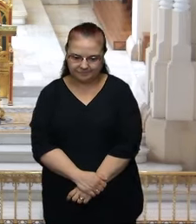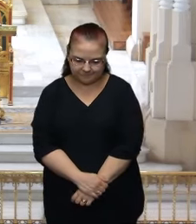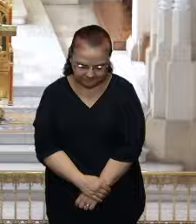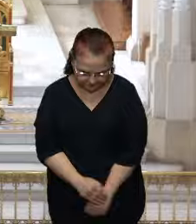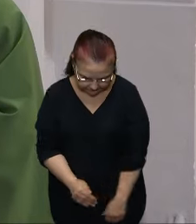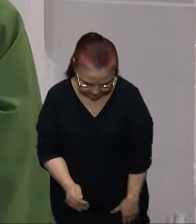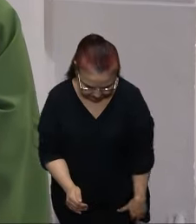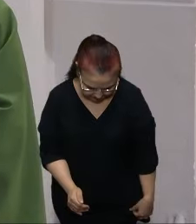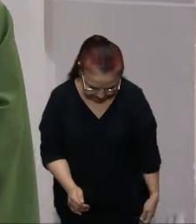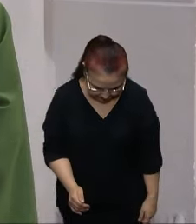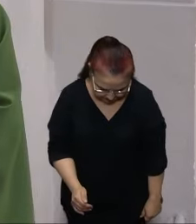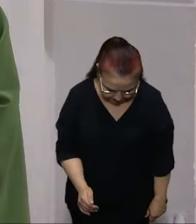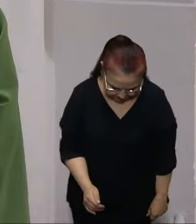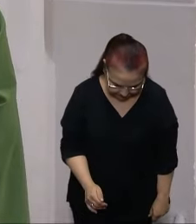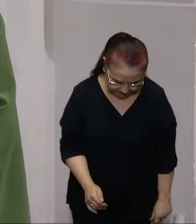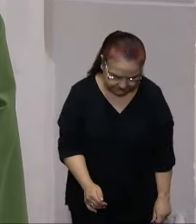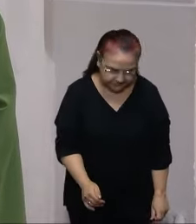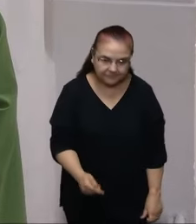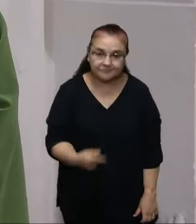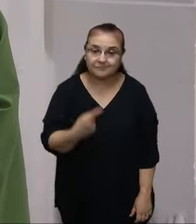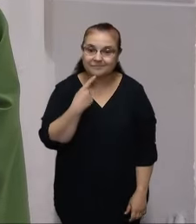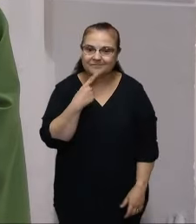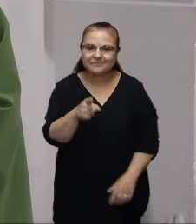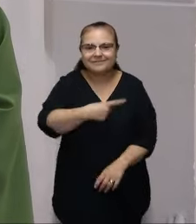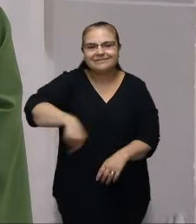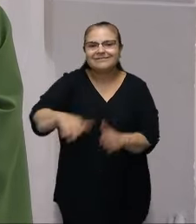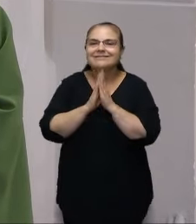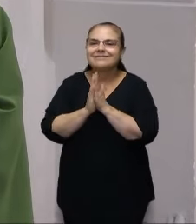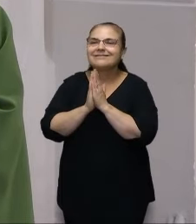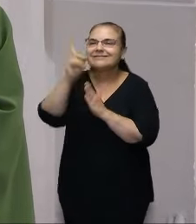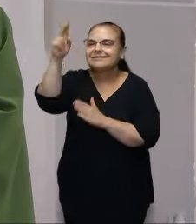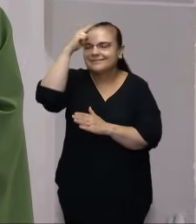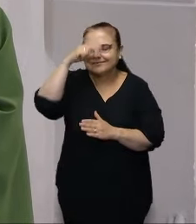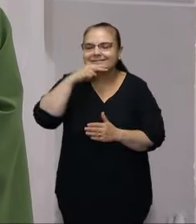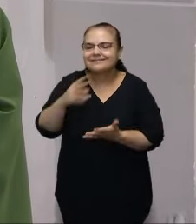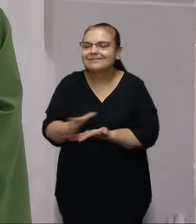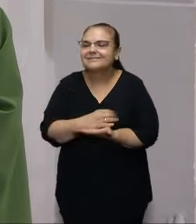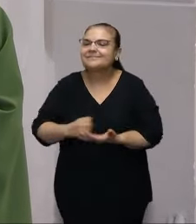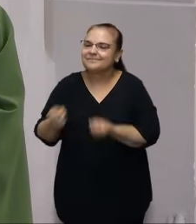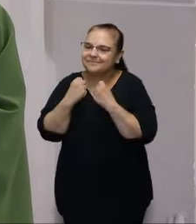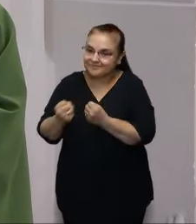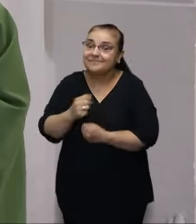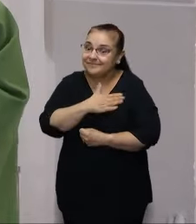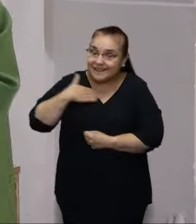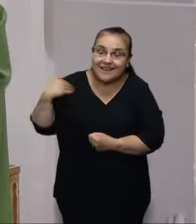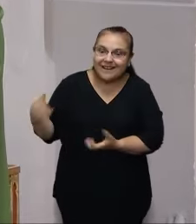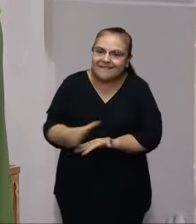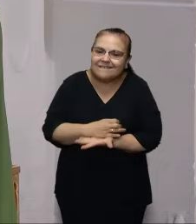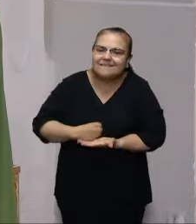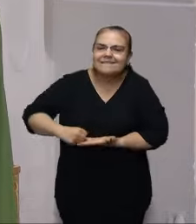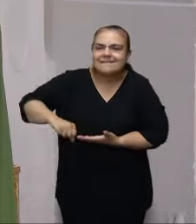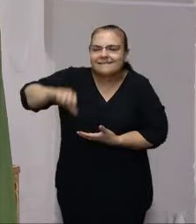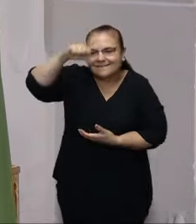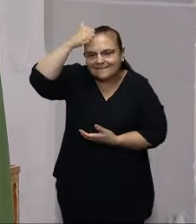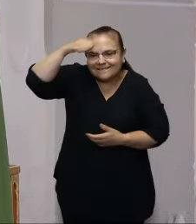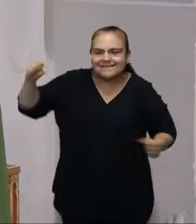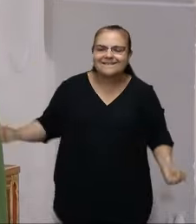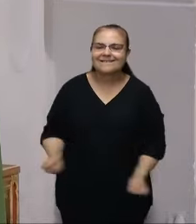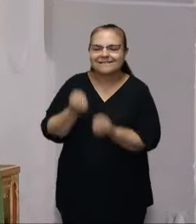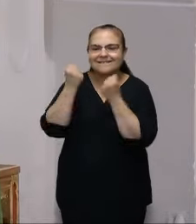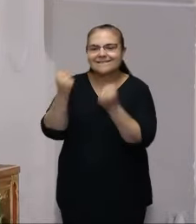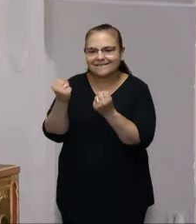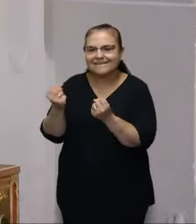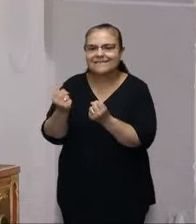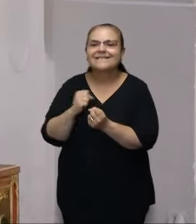sea hermanos dirijamos nuestra oración a Dios padre todopoderoso que quiere que todos los hombres se salven y lleguen al